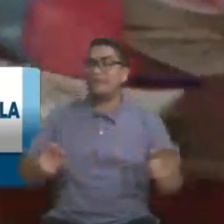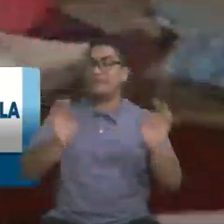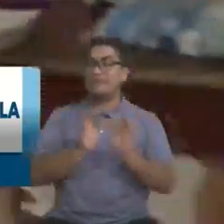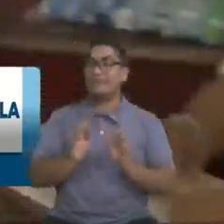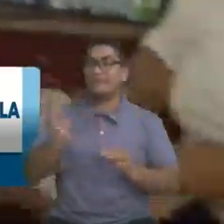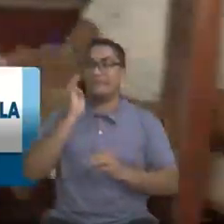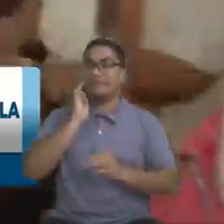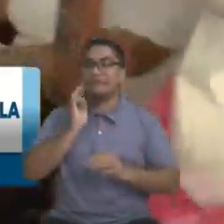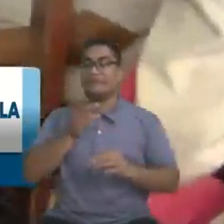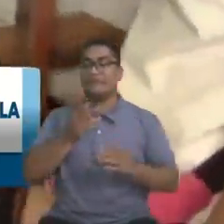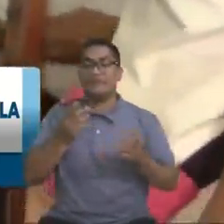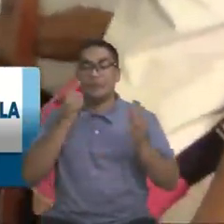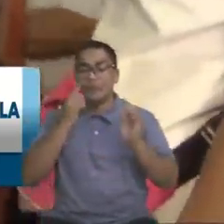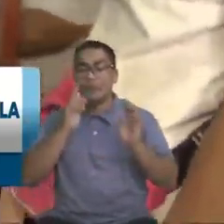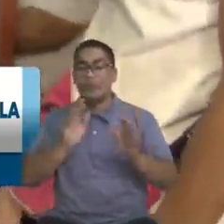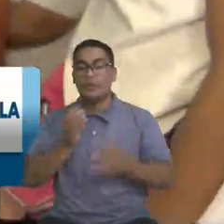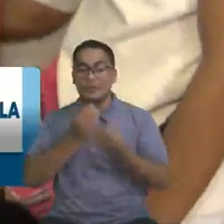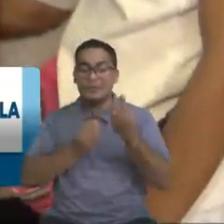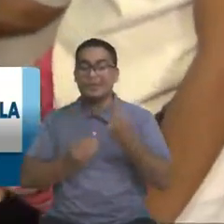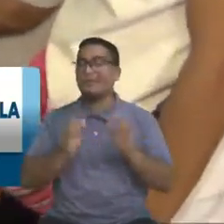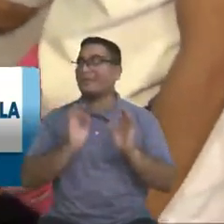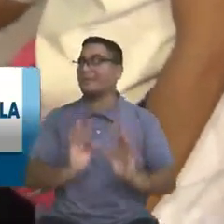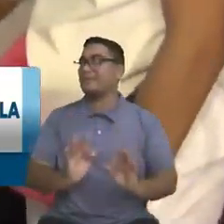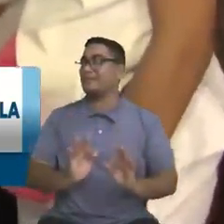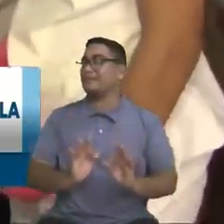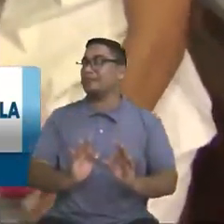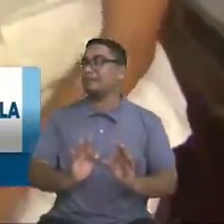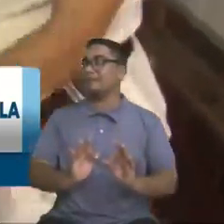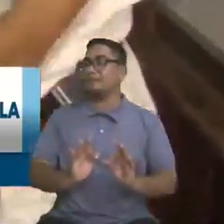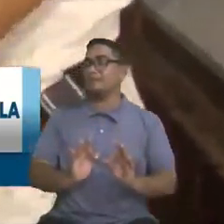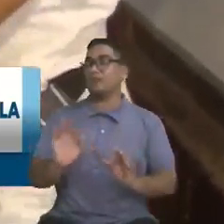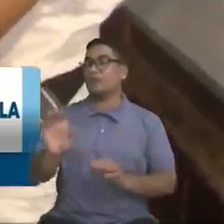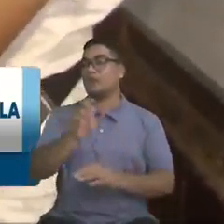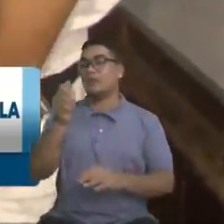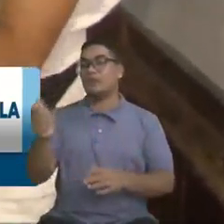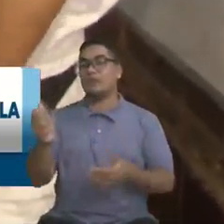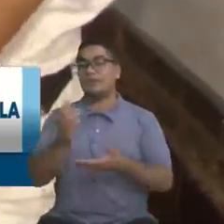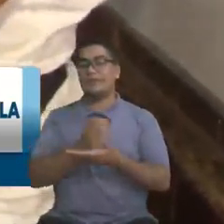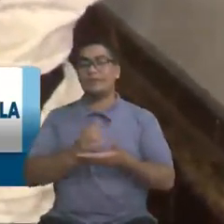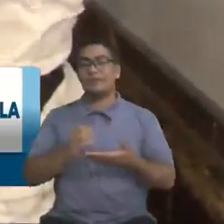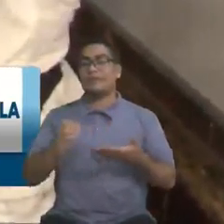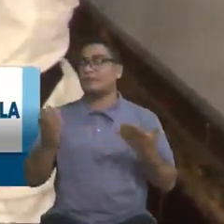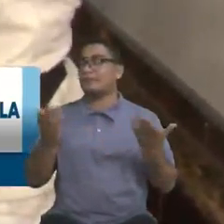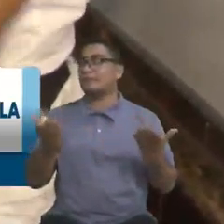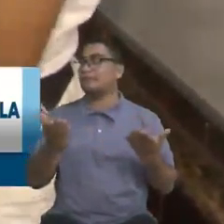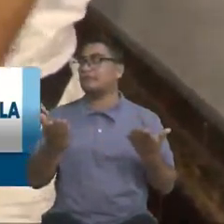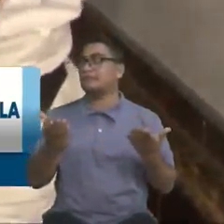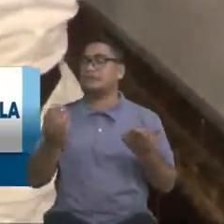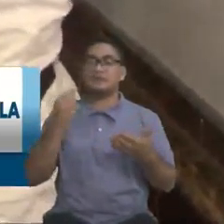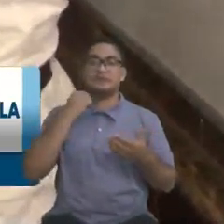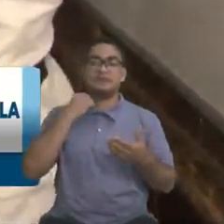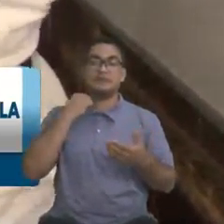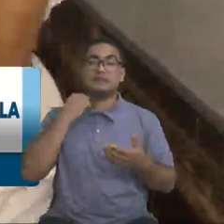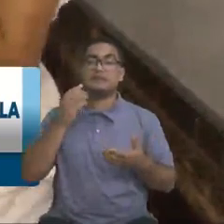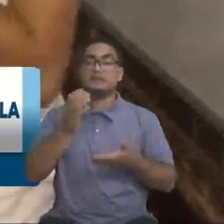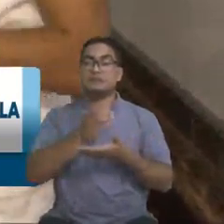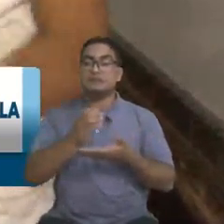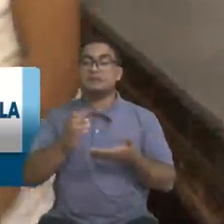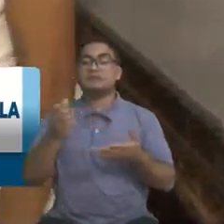año. 15 kilos es un sobrepeso. 12, 13 kilos ya es un sobrepeso. ¿De un que año?